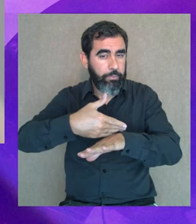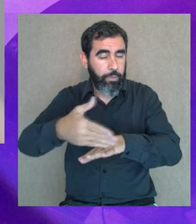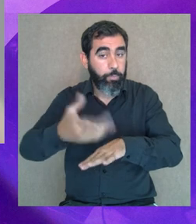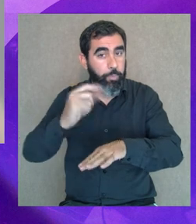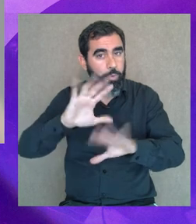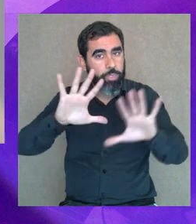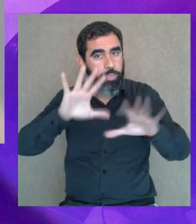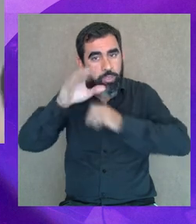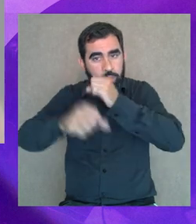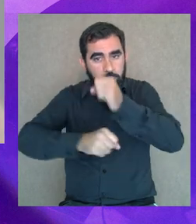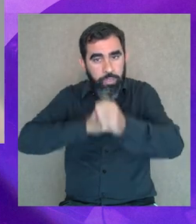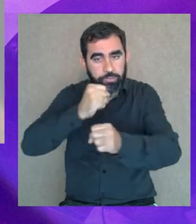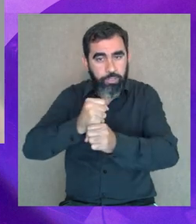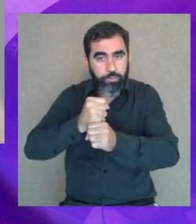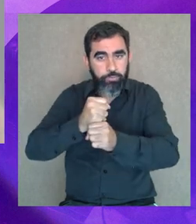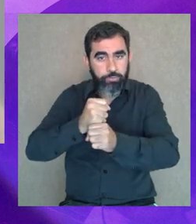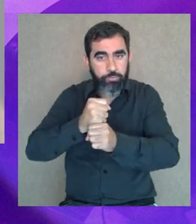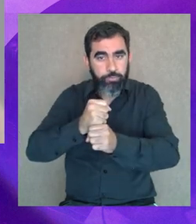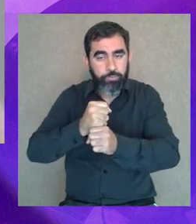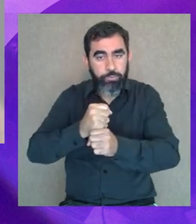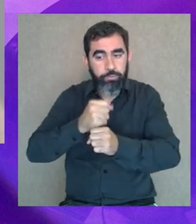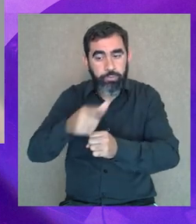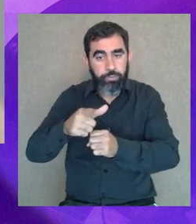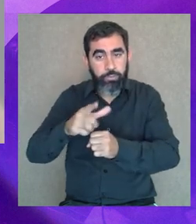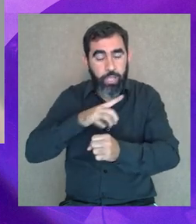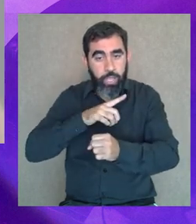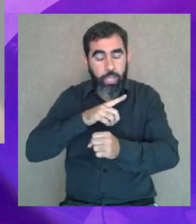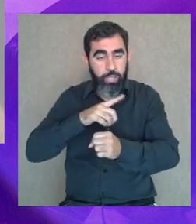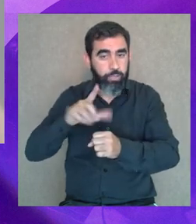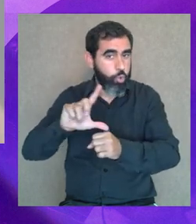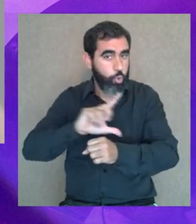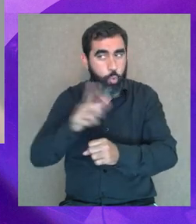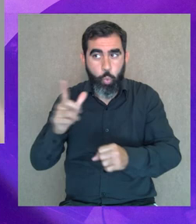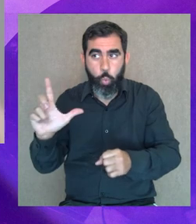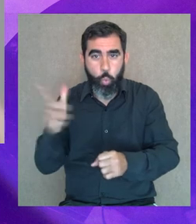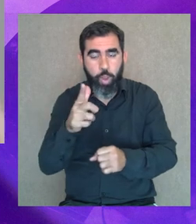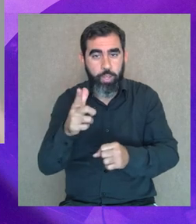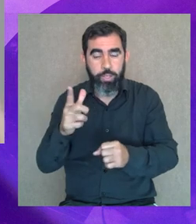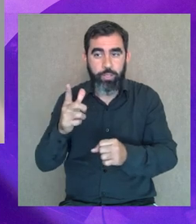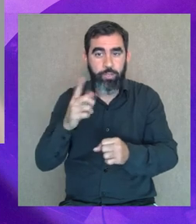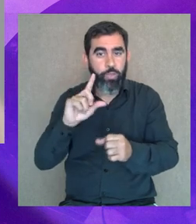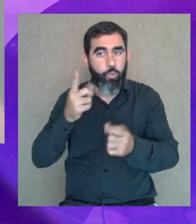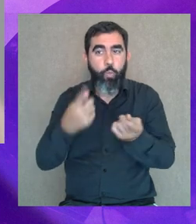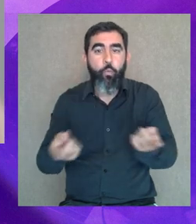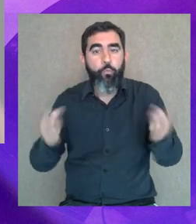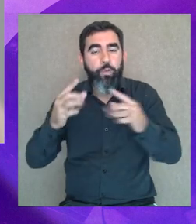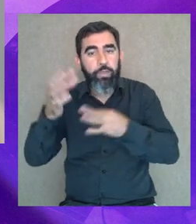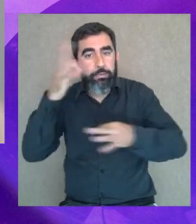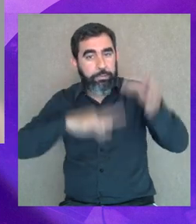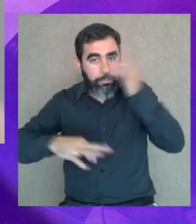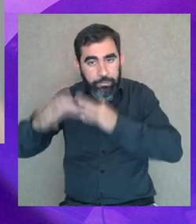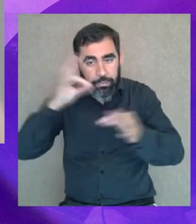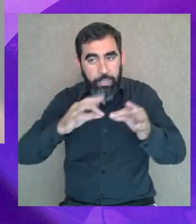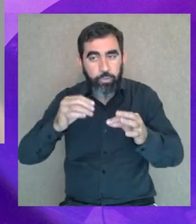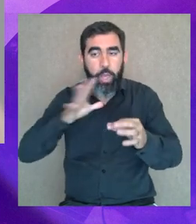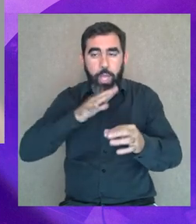confiesan diez años que no se internó de que no sea tras el lo muestra el teatro